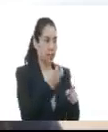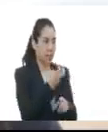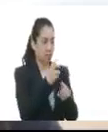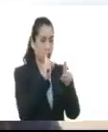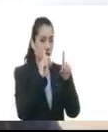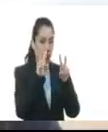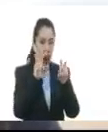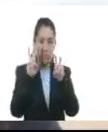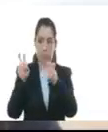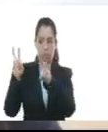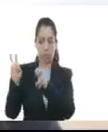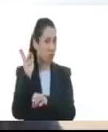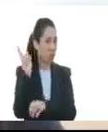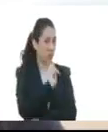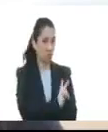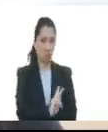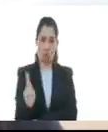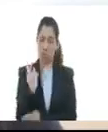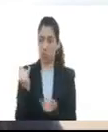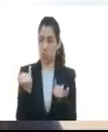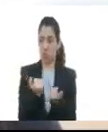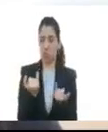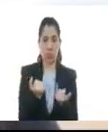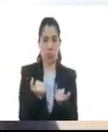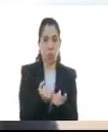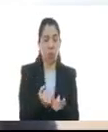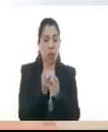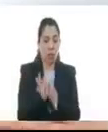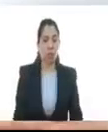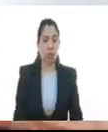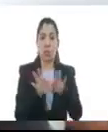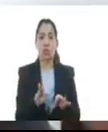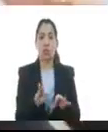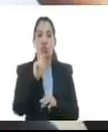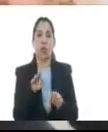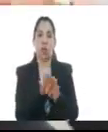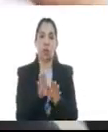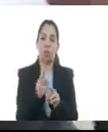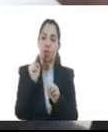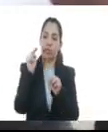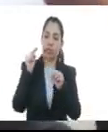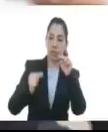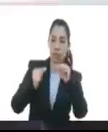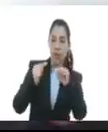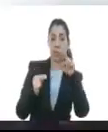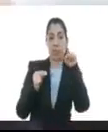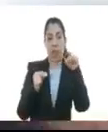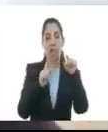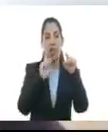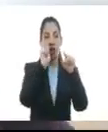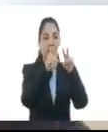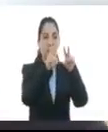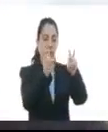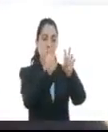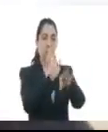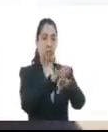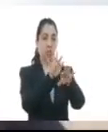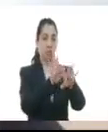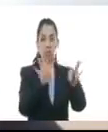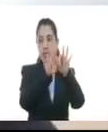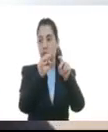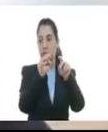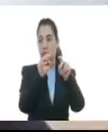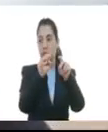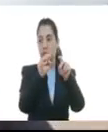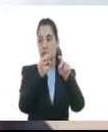importantes, ¿no? Finalmente, no hay una escala de que un tema tenga mayor